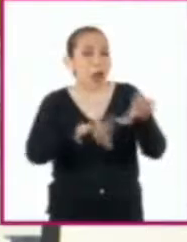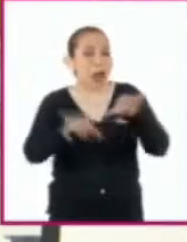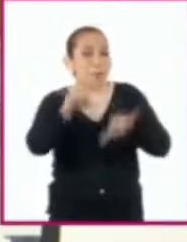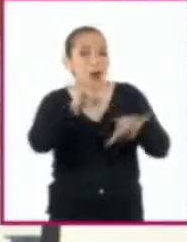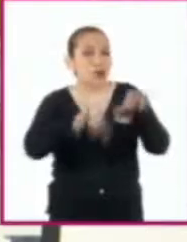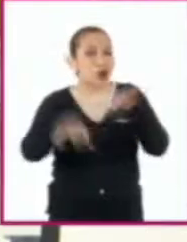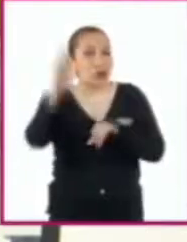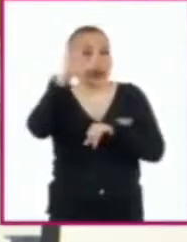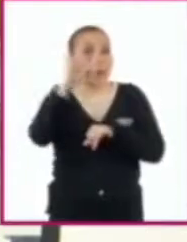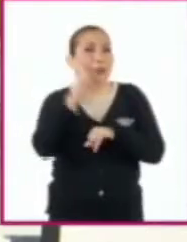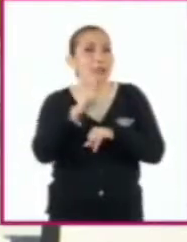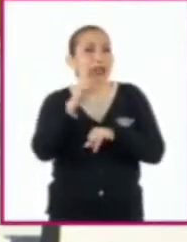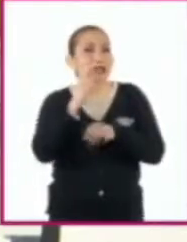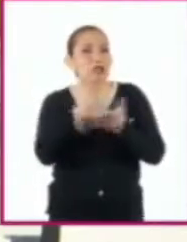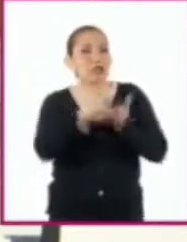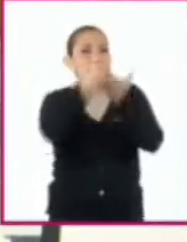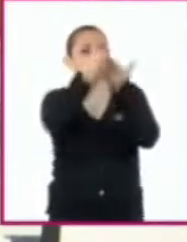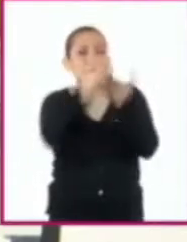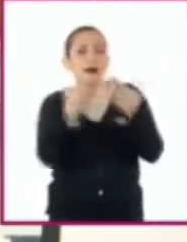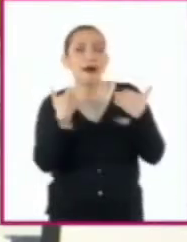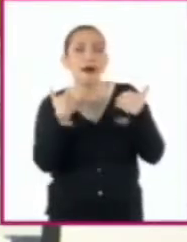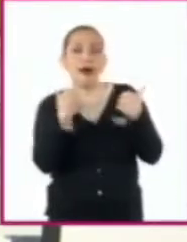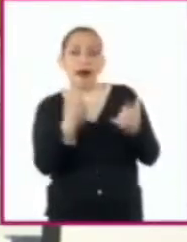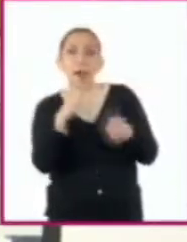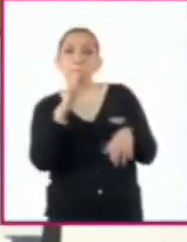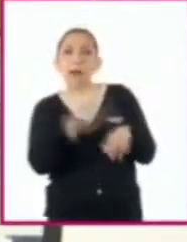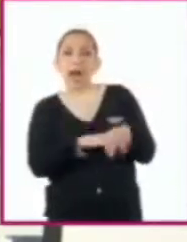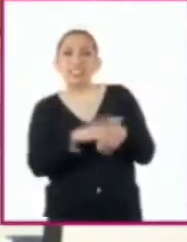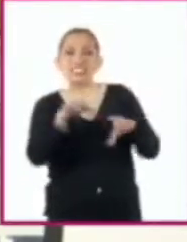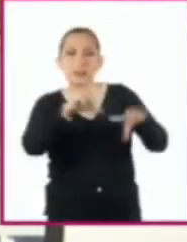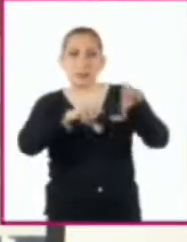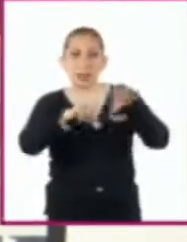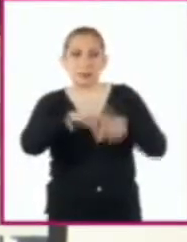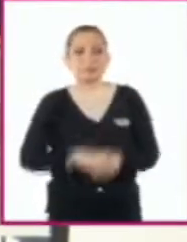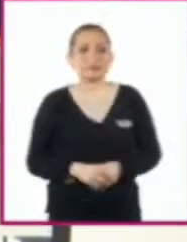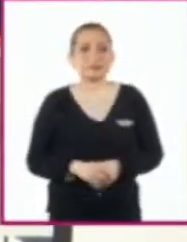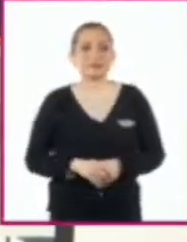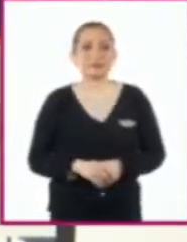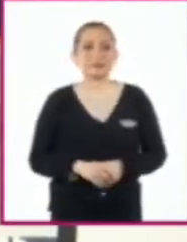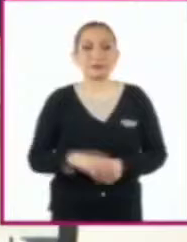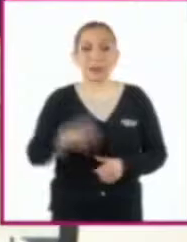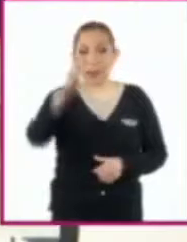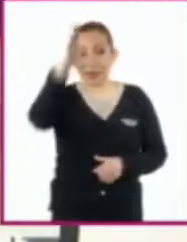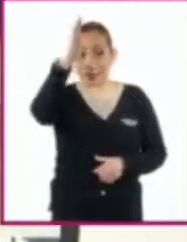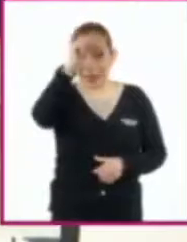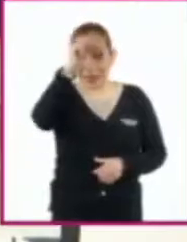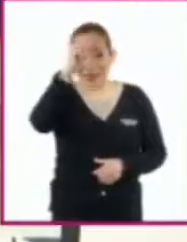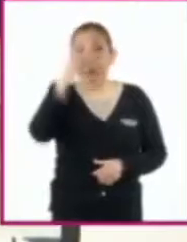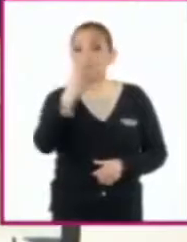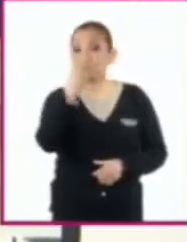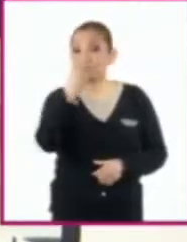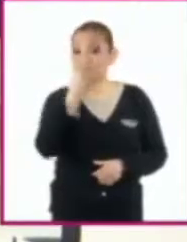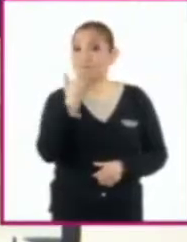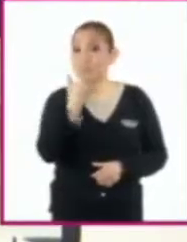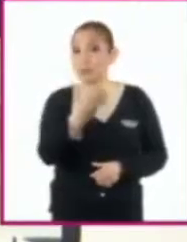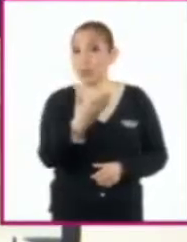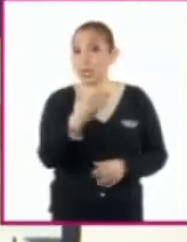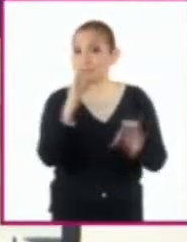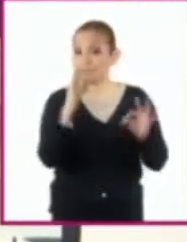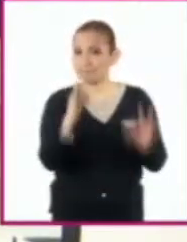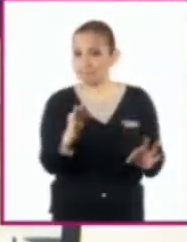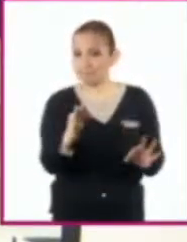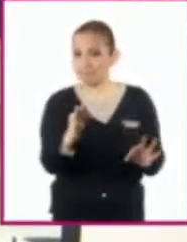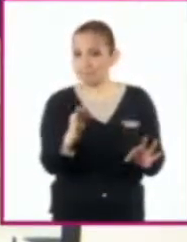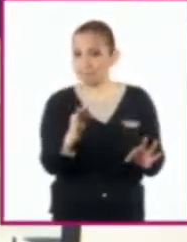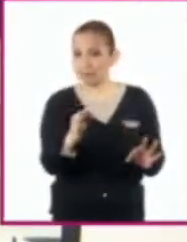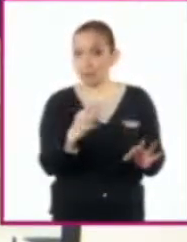donde experimentamos y nos ayuda a comprender aún más la química. Recuerden alimentarse de manera